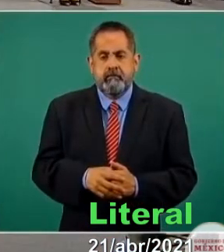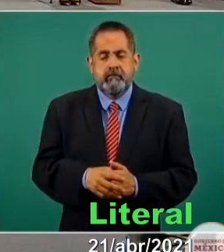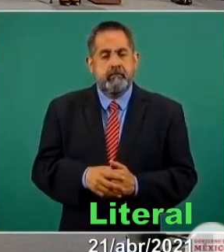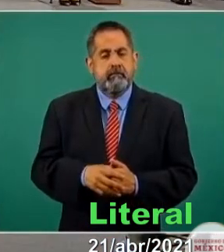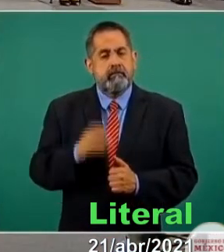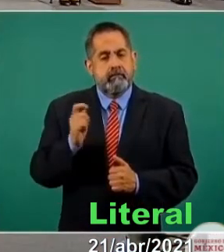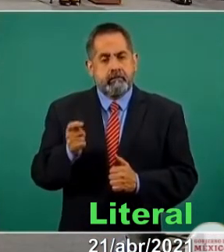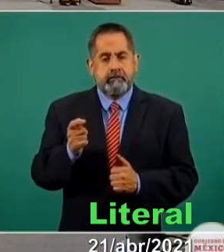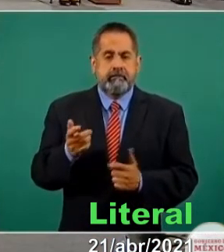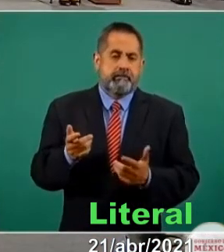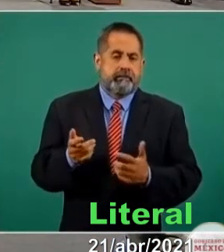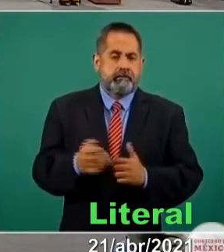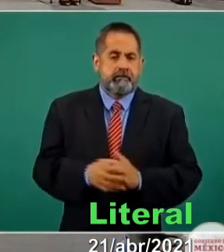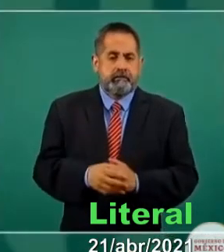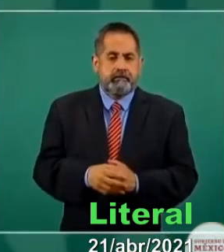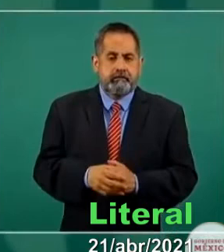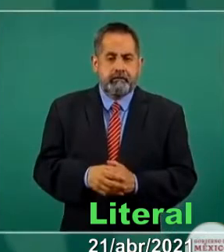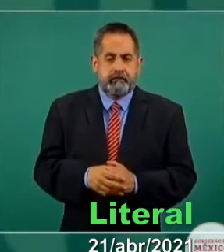Y